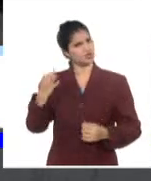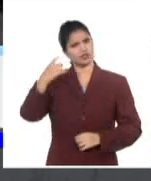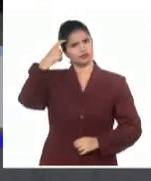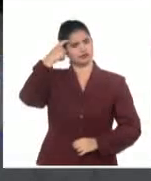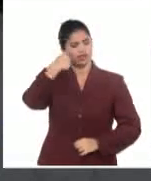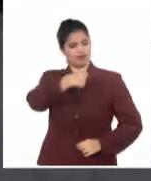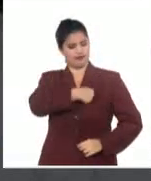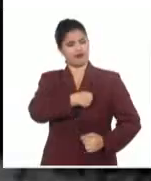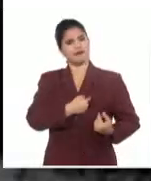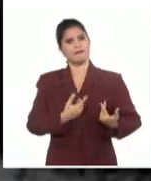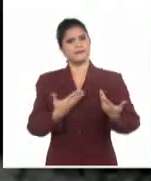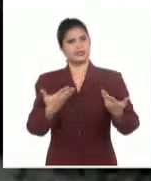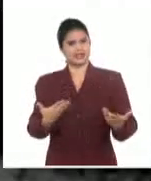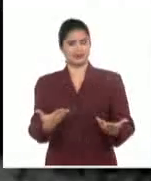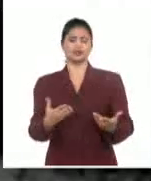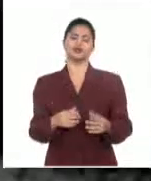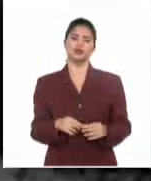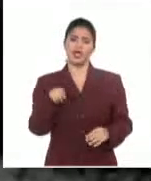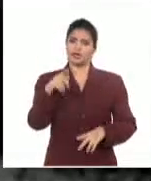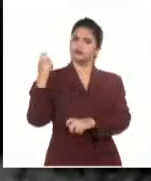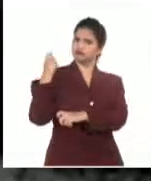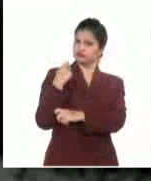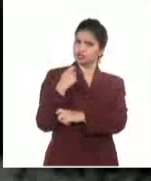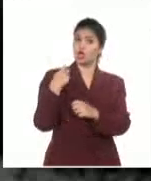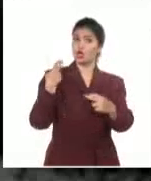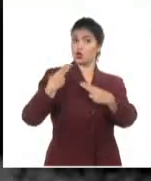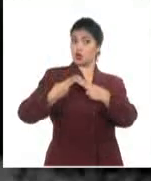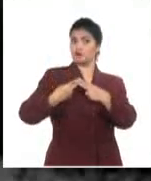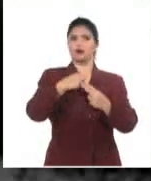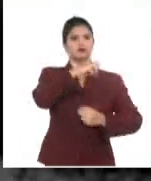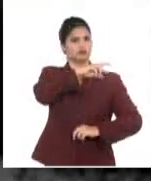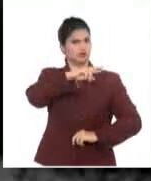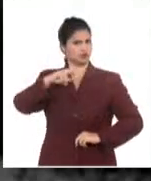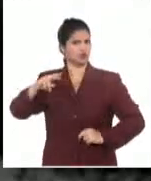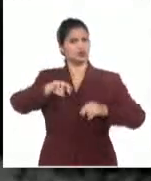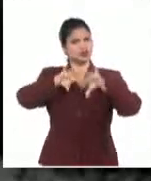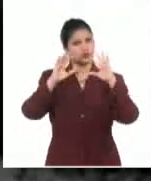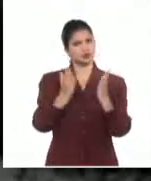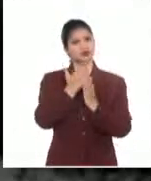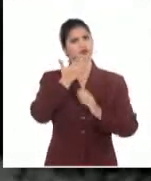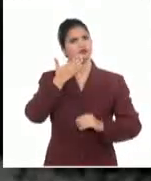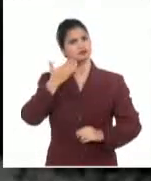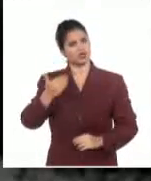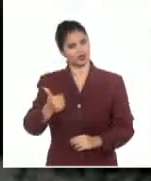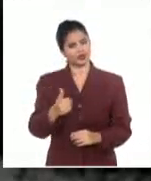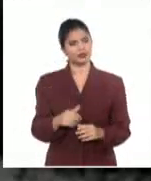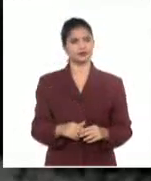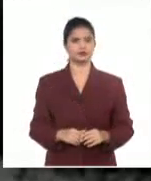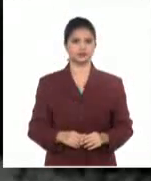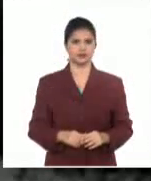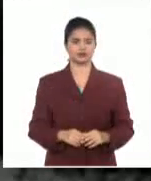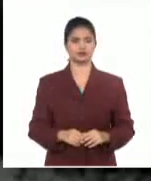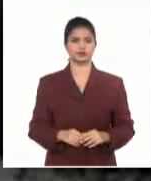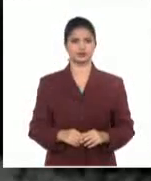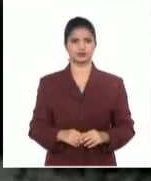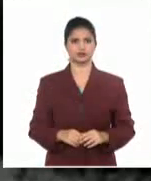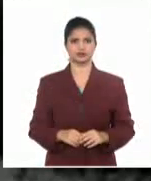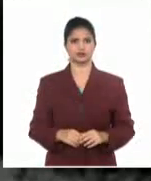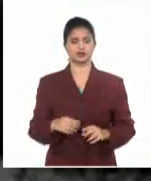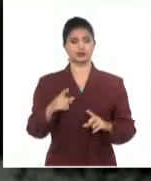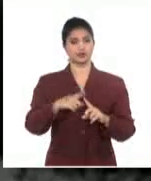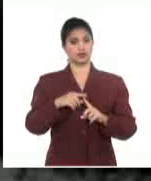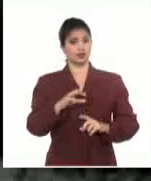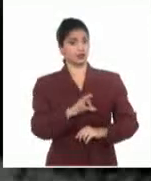humano, en la Revolución Cubana y en el mundo mejor posible por el que sigue peleando todavía. En la cuenta en X de la